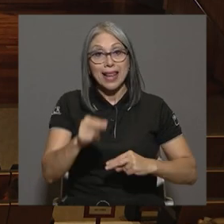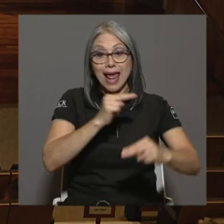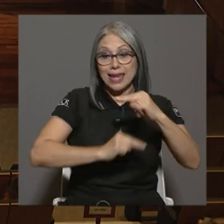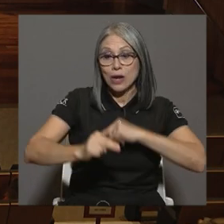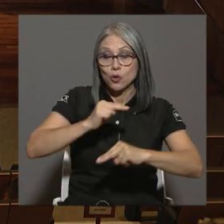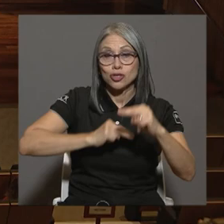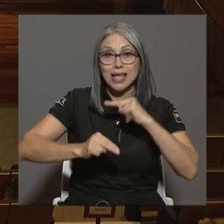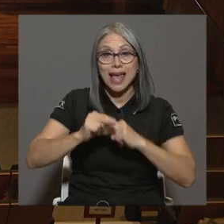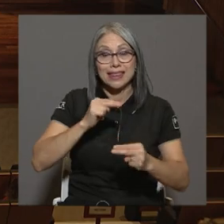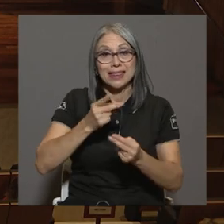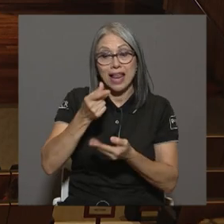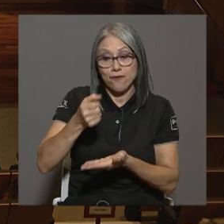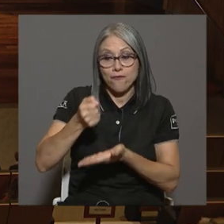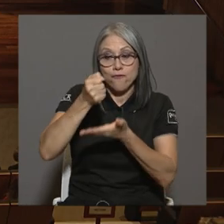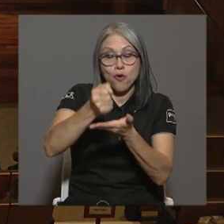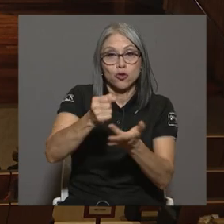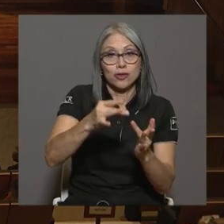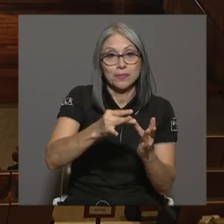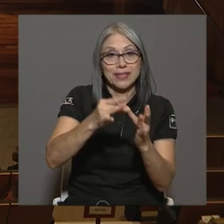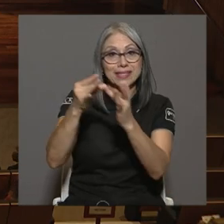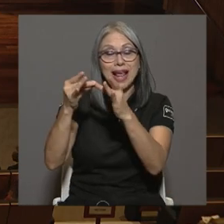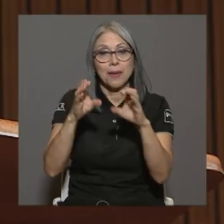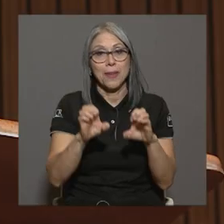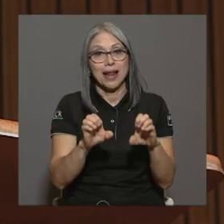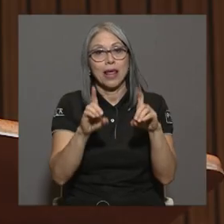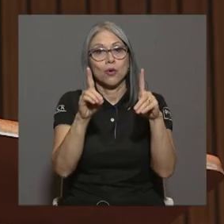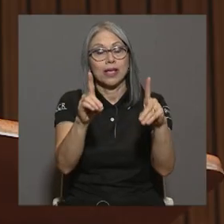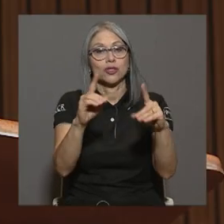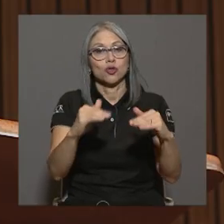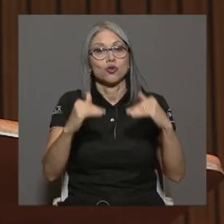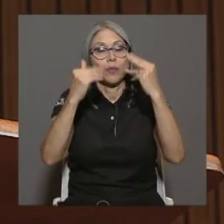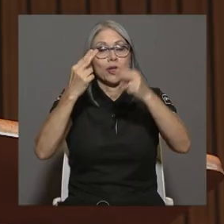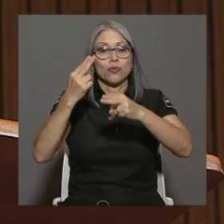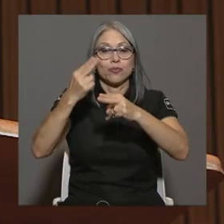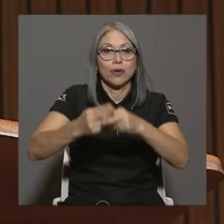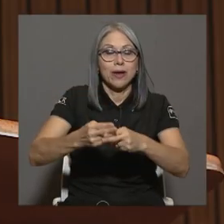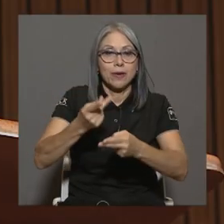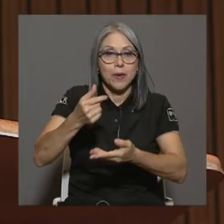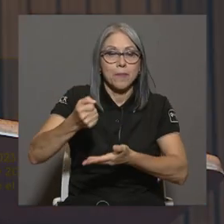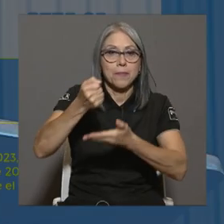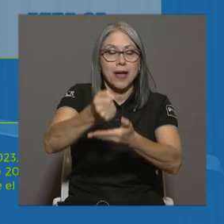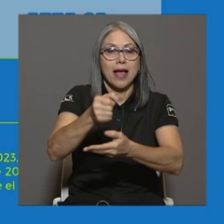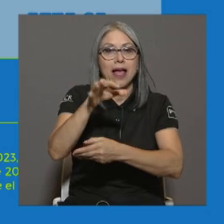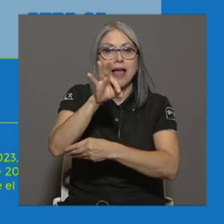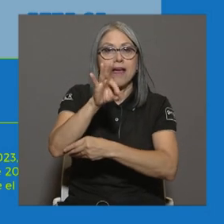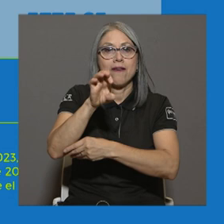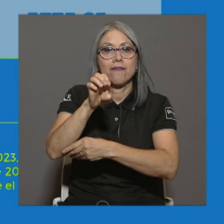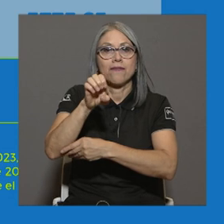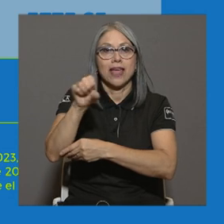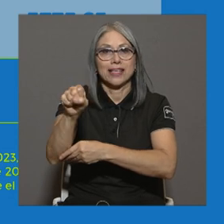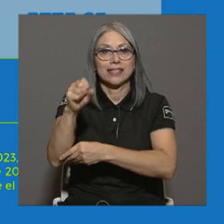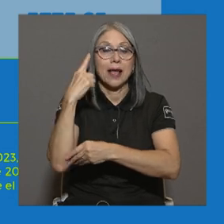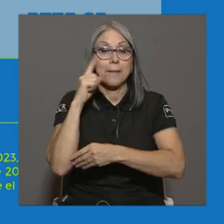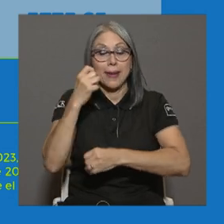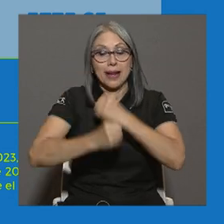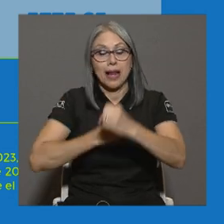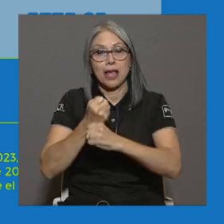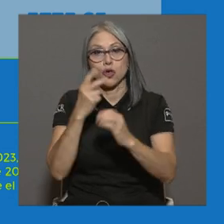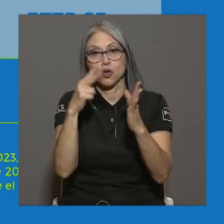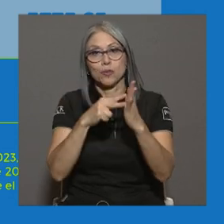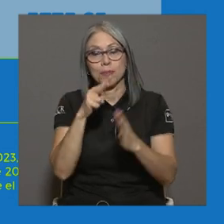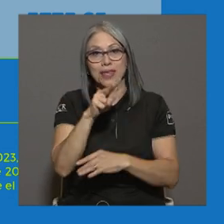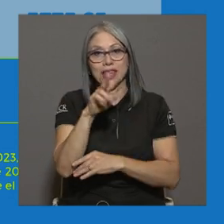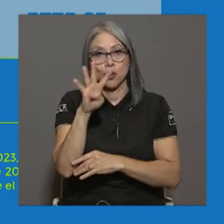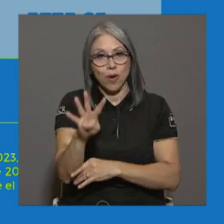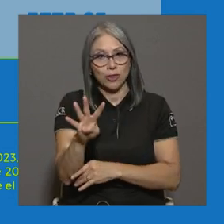del Fondo Especial para la Educación Superior, lo que conocemos como FES, para el año 2024, no